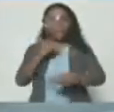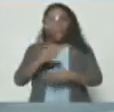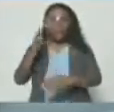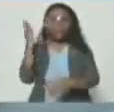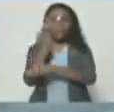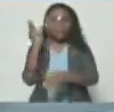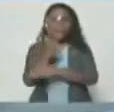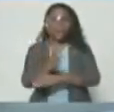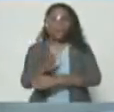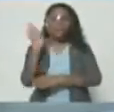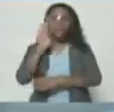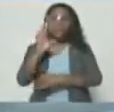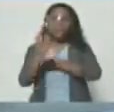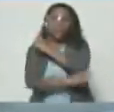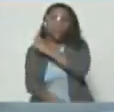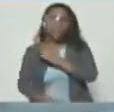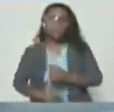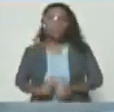sanciones ilegales.